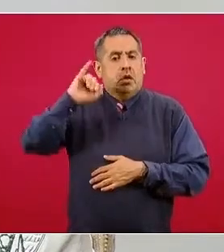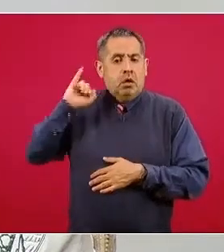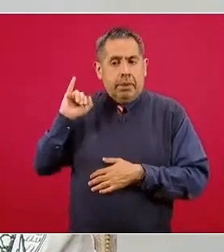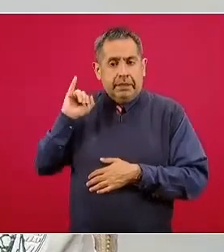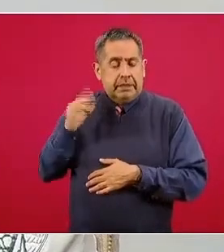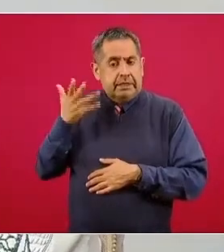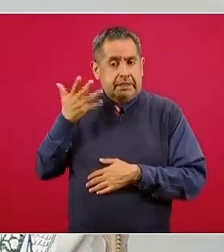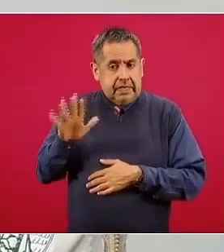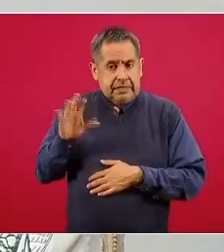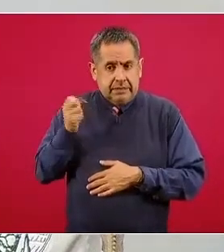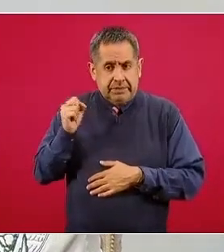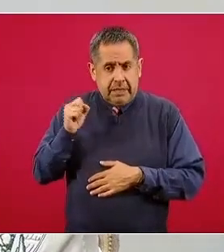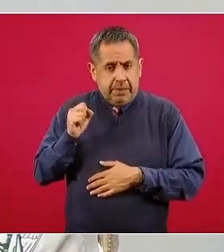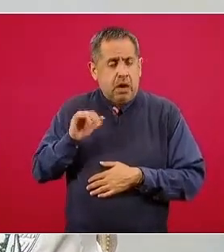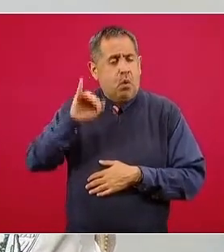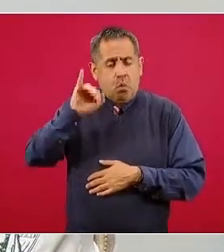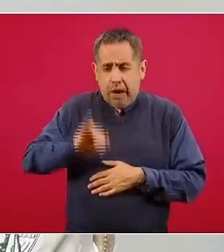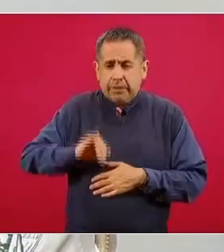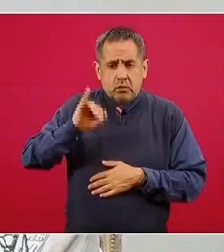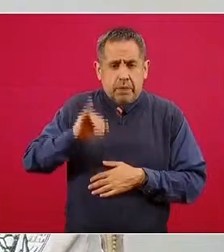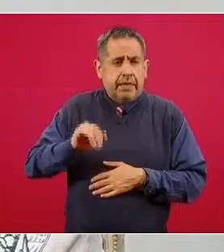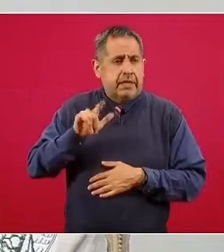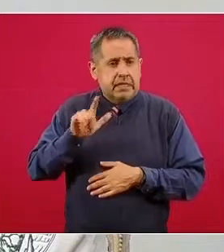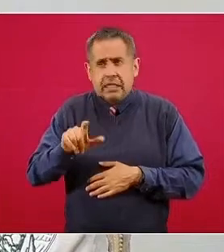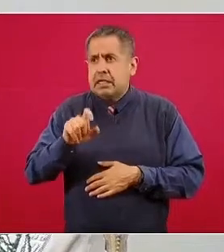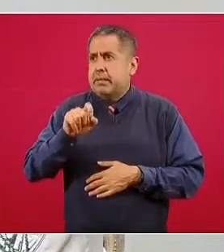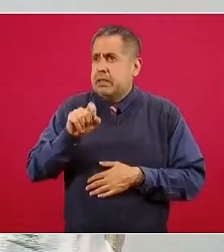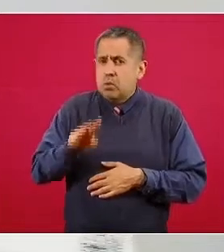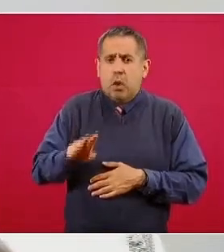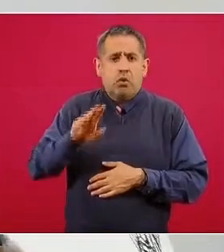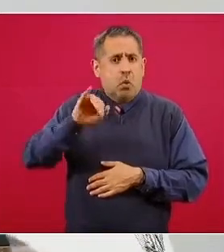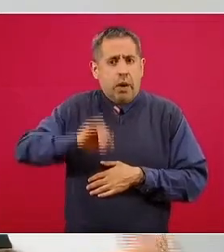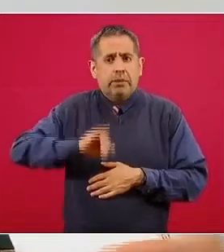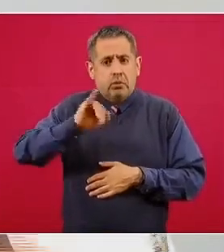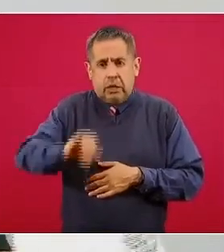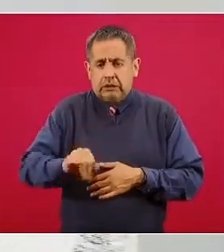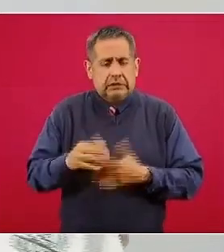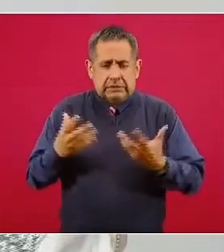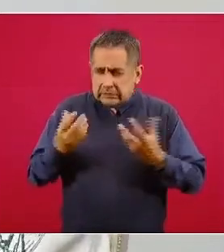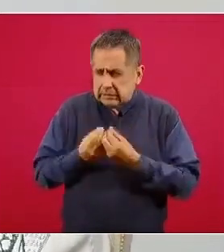10 de septiembre, el 17, el 24 y